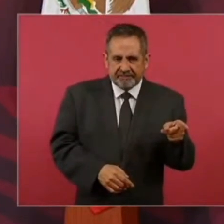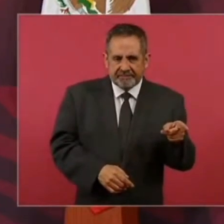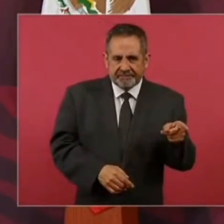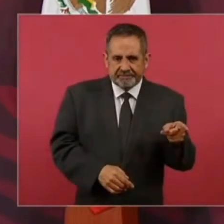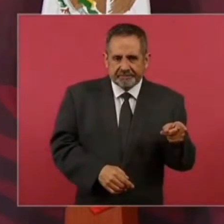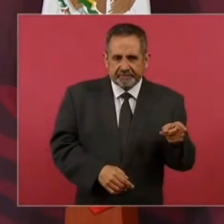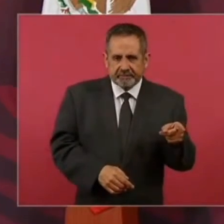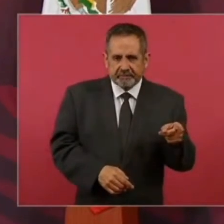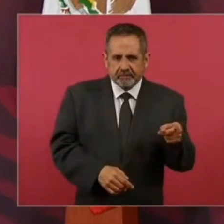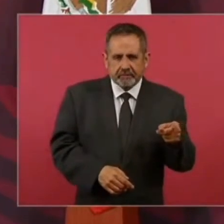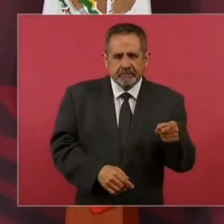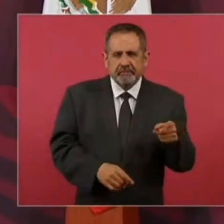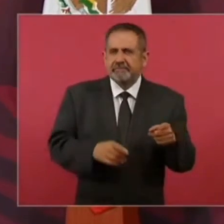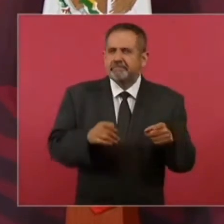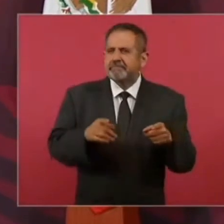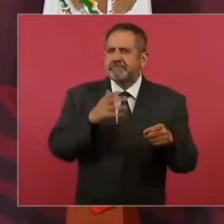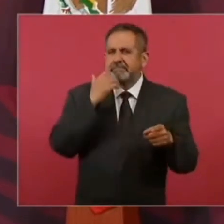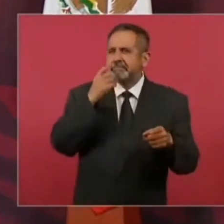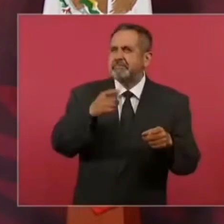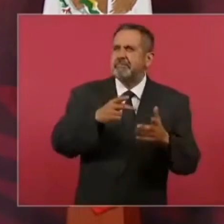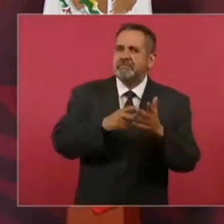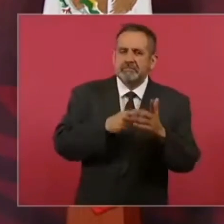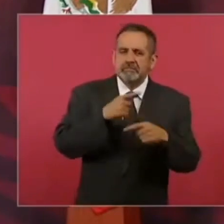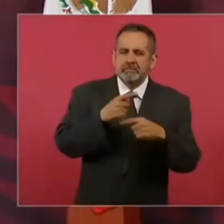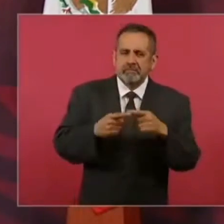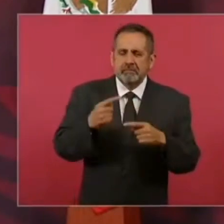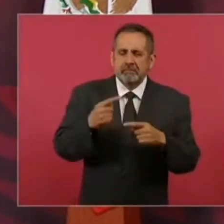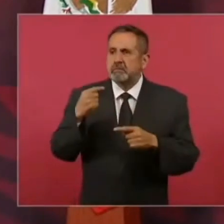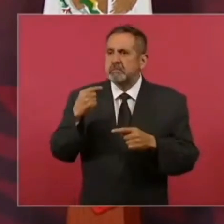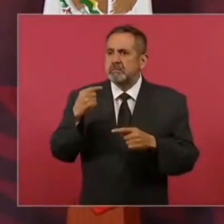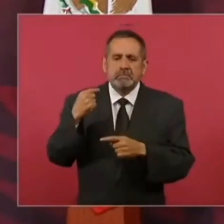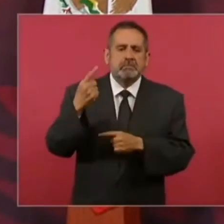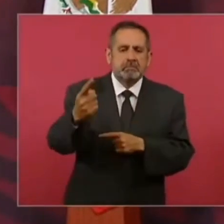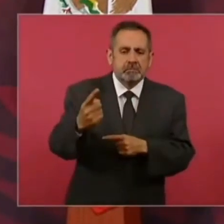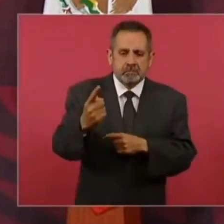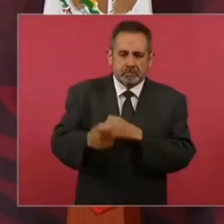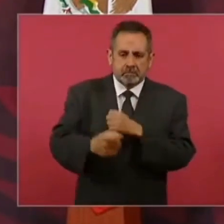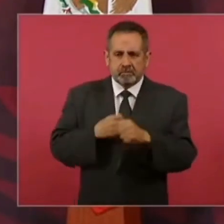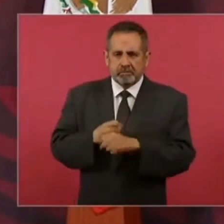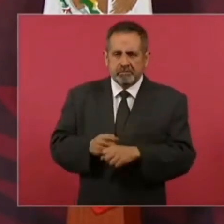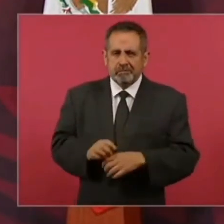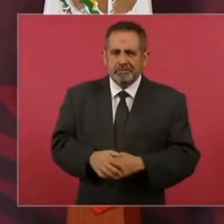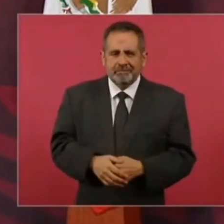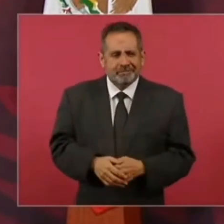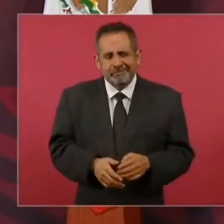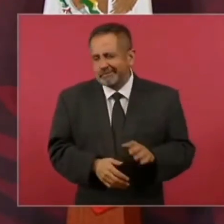que entrara en vigor en un año. No,